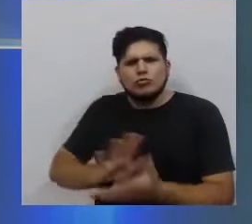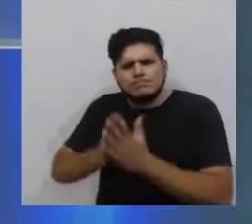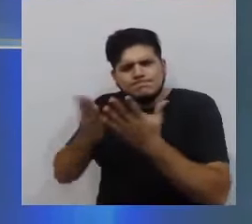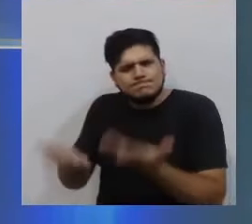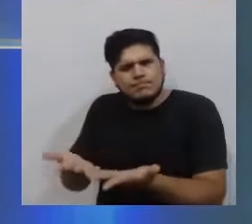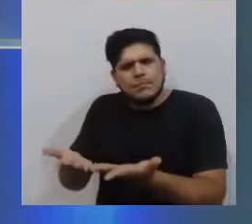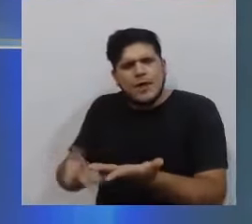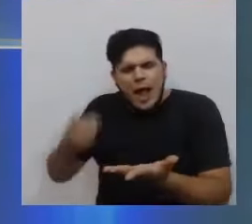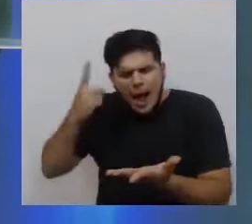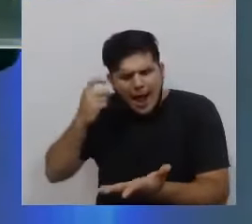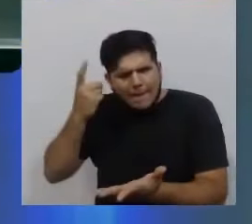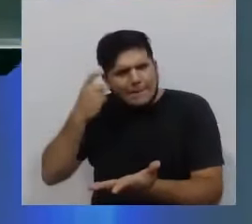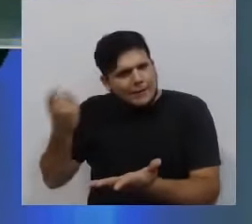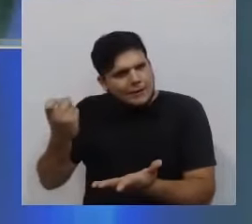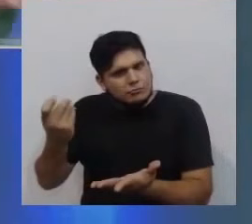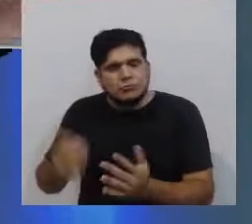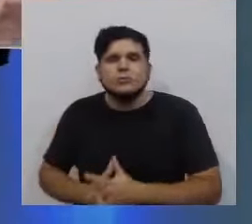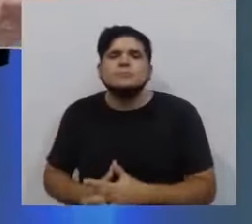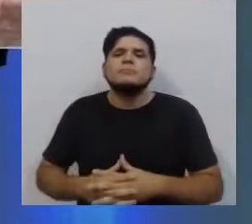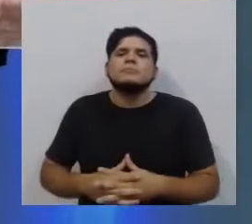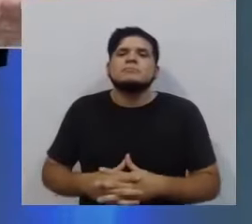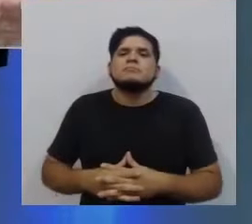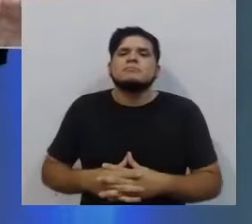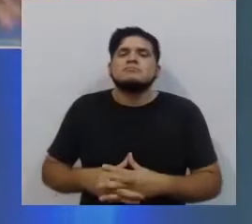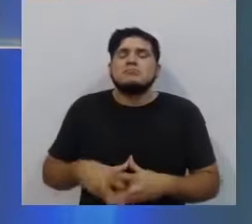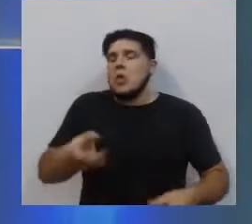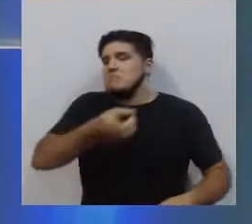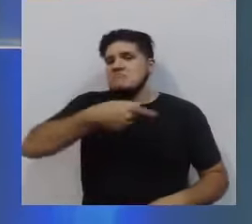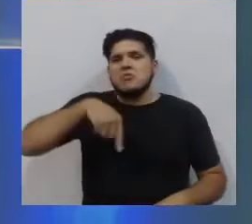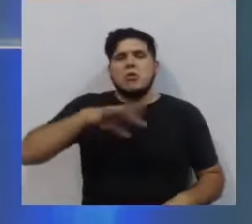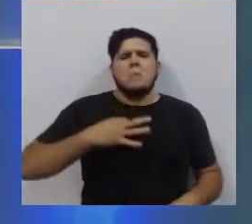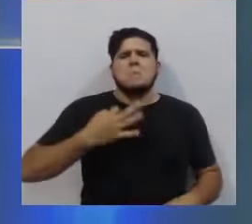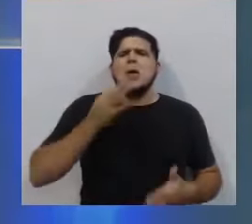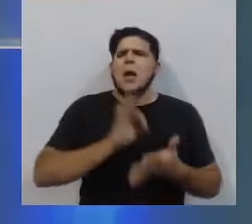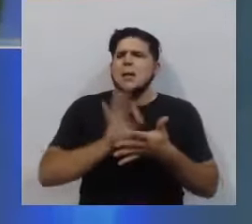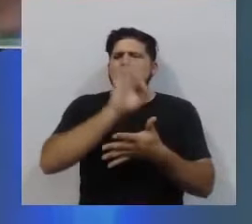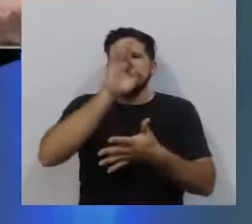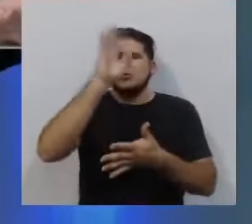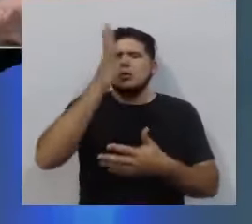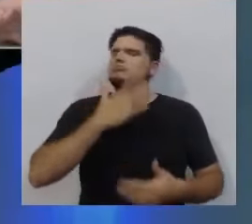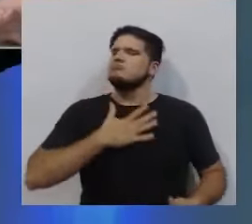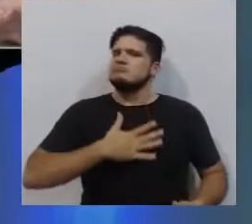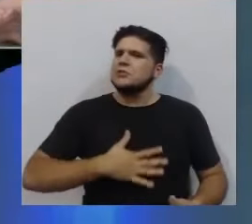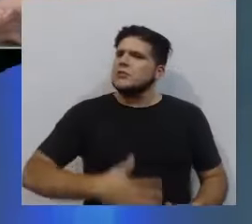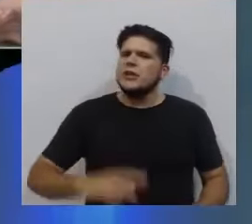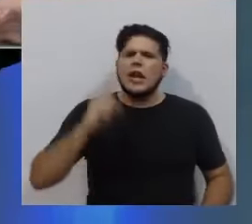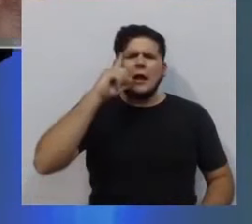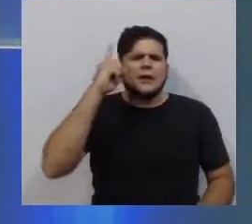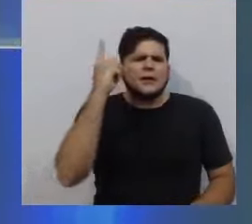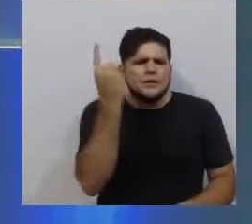usted no puede vivir su vida espiritual si no indaga en la palabra de dios